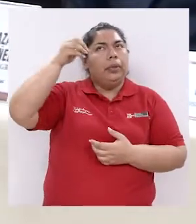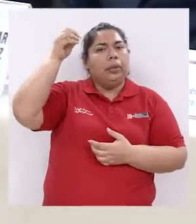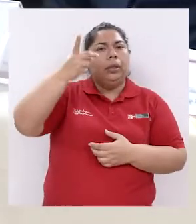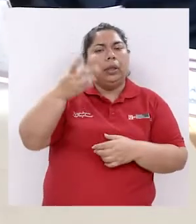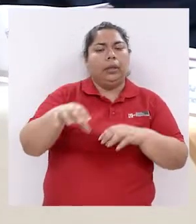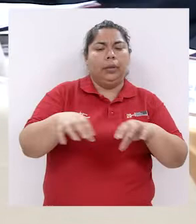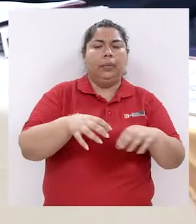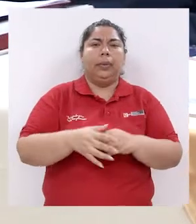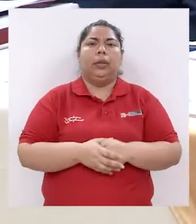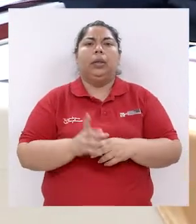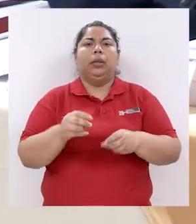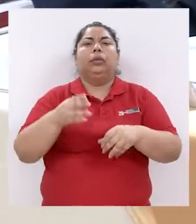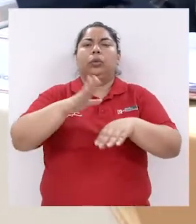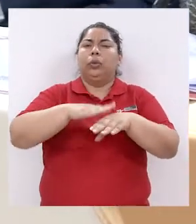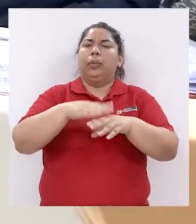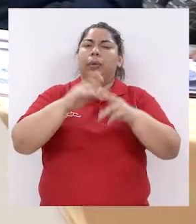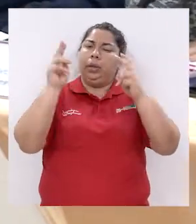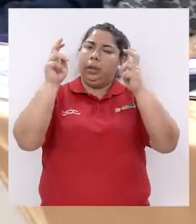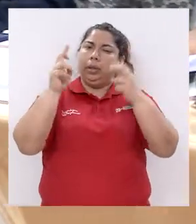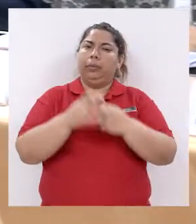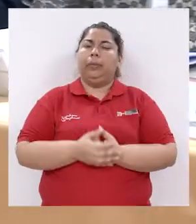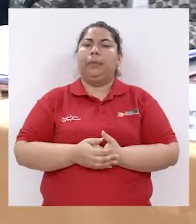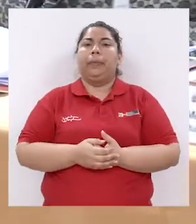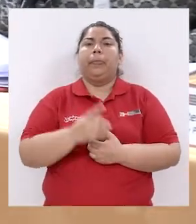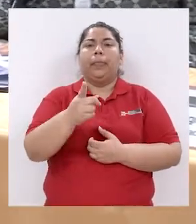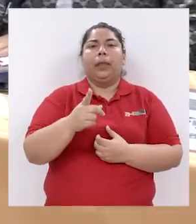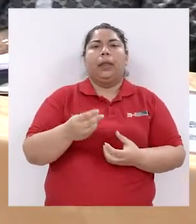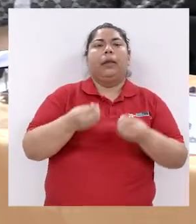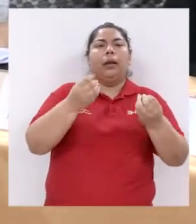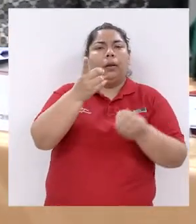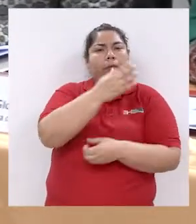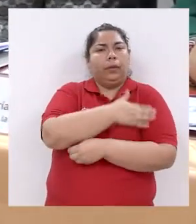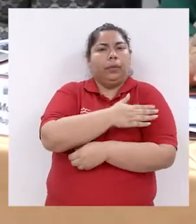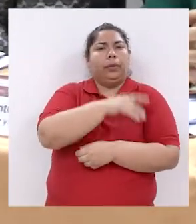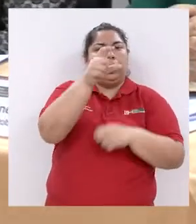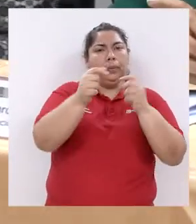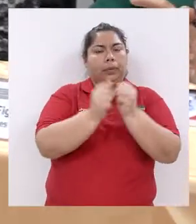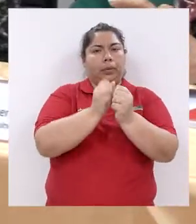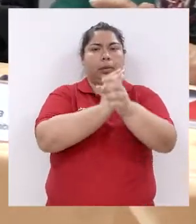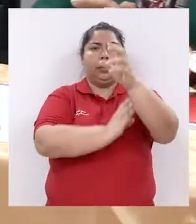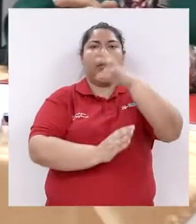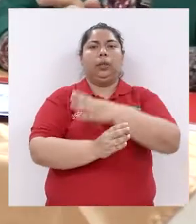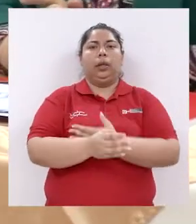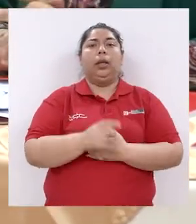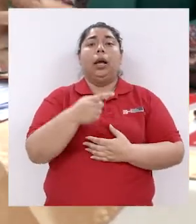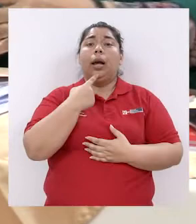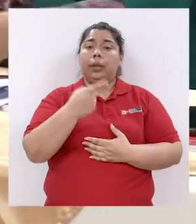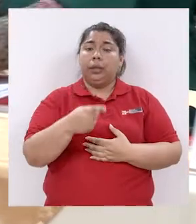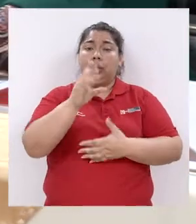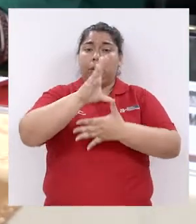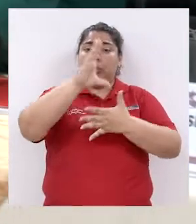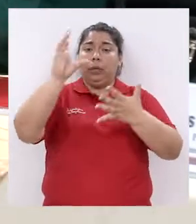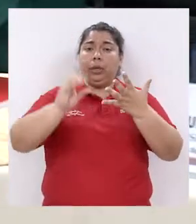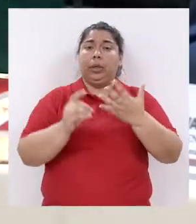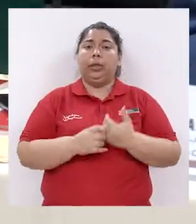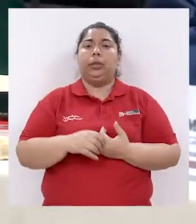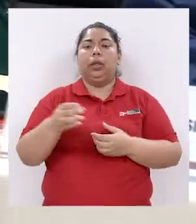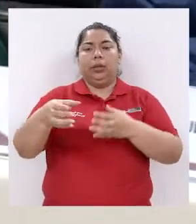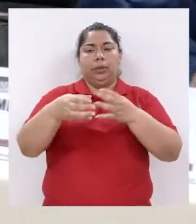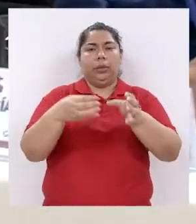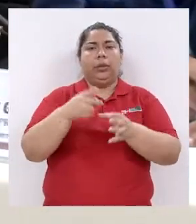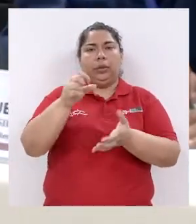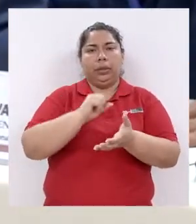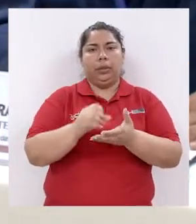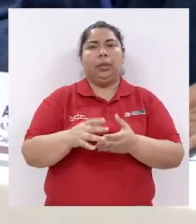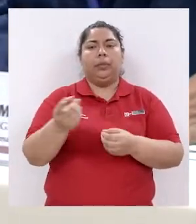y operativa, todo el tema de los mecanismos en favor de las personas con discapacidad. Ahí CONADIS, el Consejo Nacional